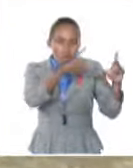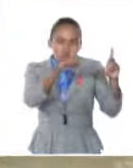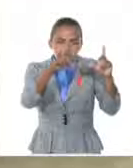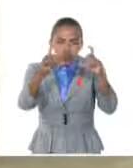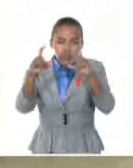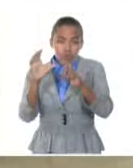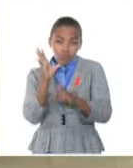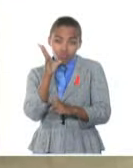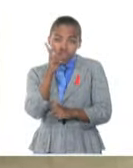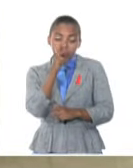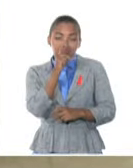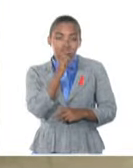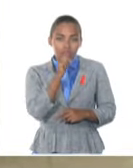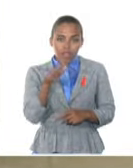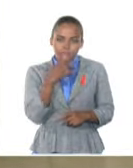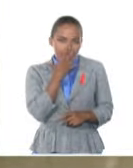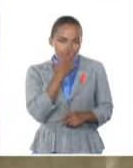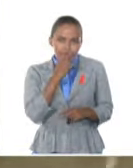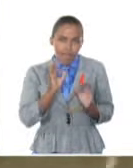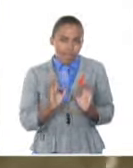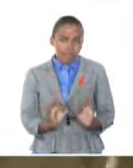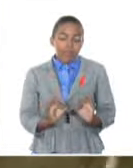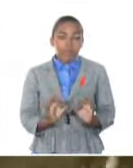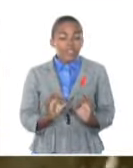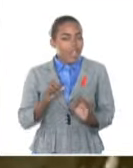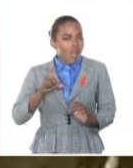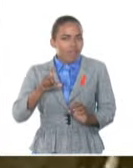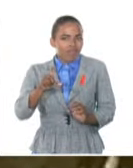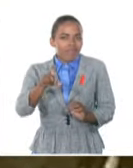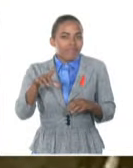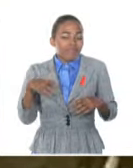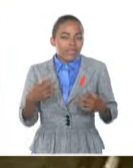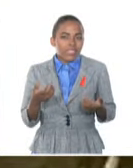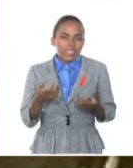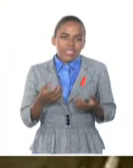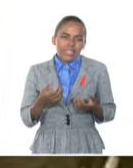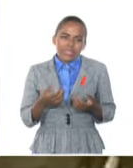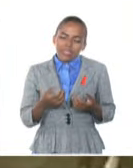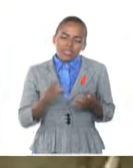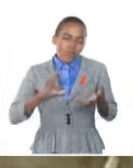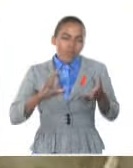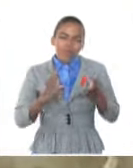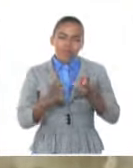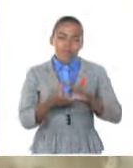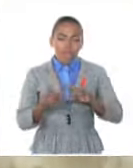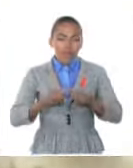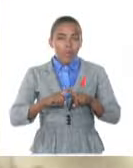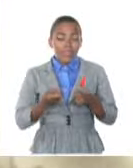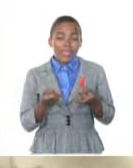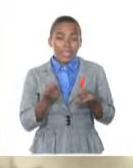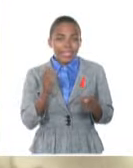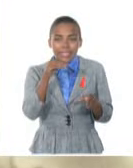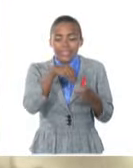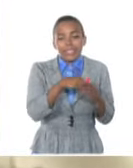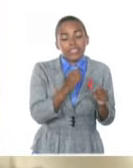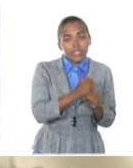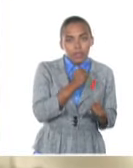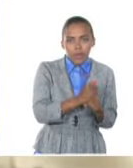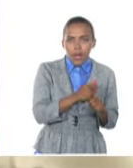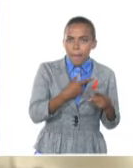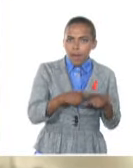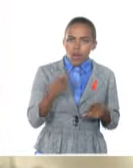decir, le gustaba mucho esto. Ya al final se le convirtió como una especie de carga, porque ya estaba vinculado al trabajo. Pero lo hizo muchos años